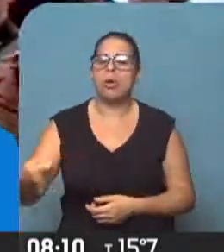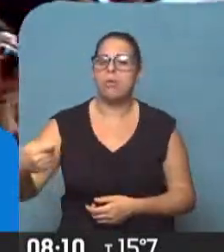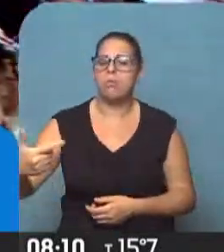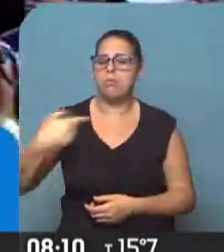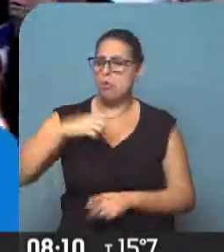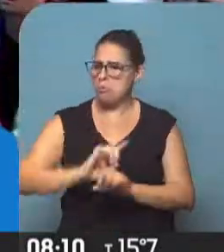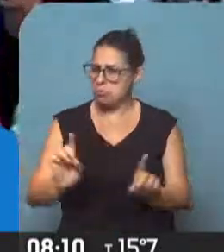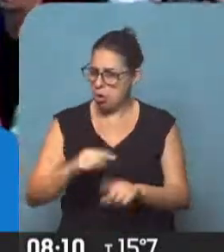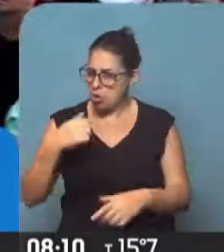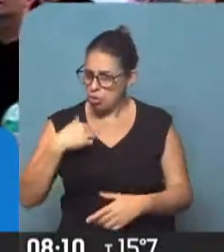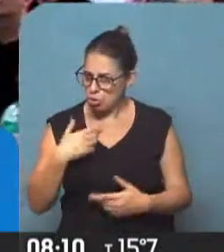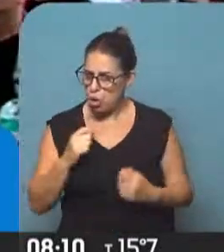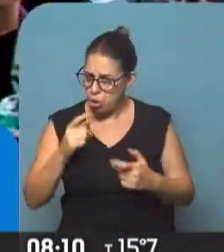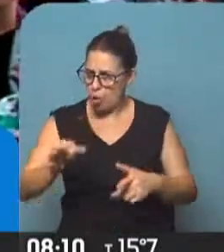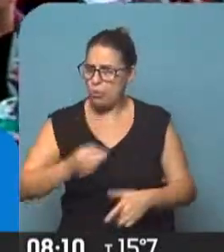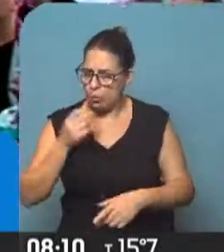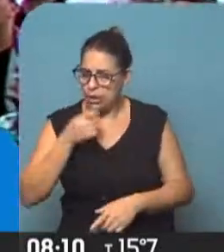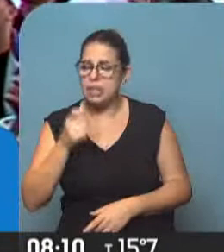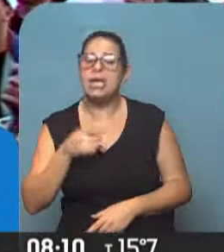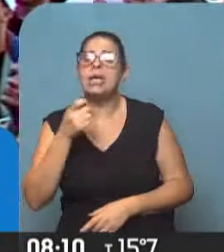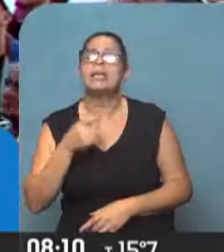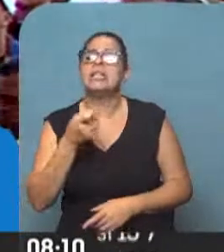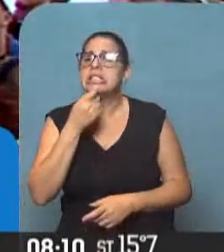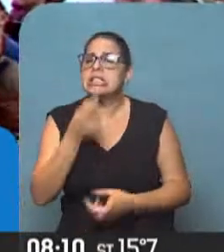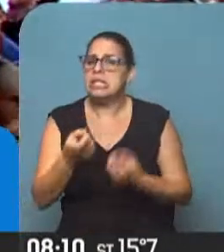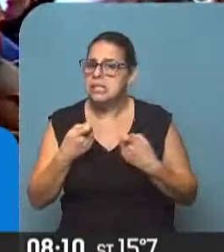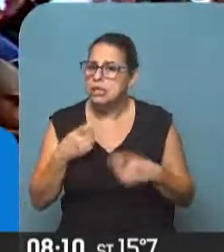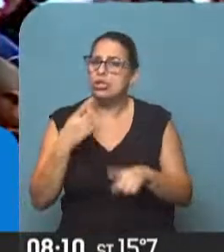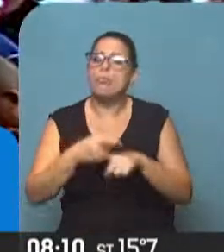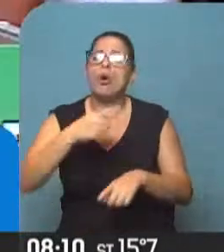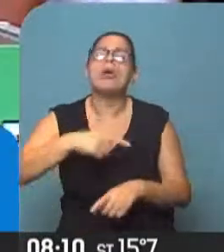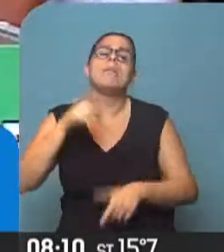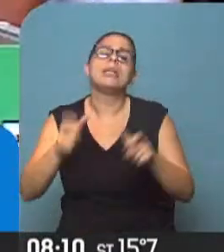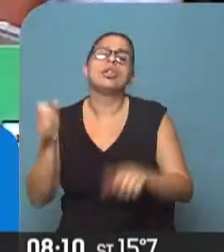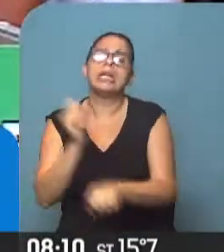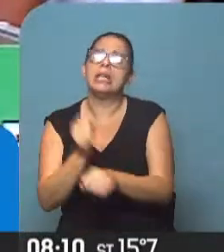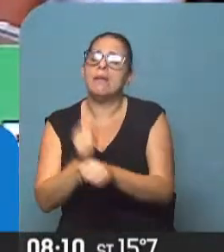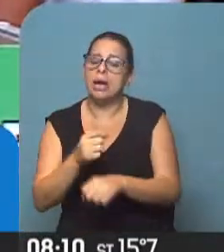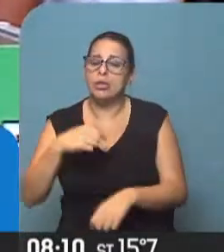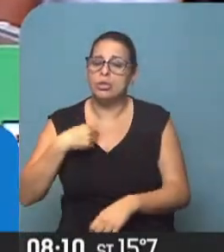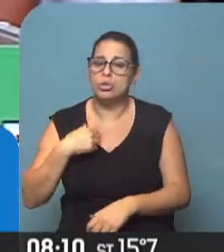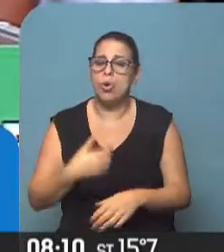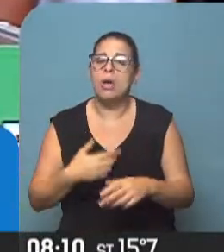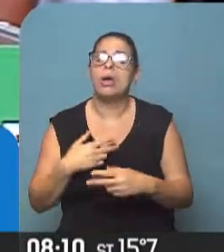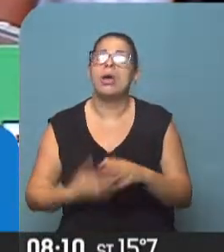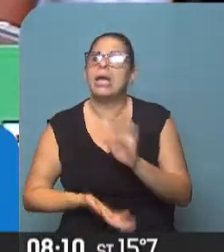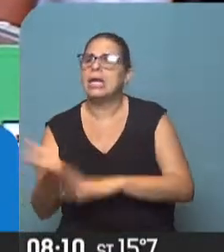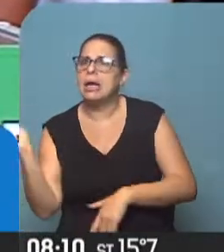Estoy dispuesto a dar la vida si es necesario por los trabajadores. No me voy a ir del país.